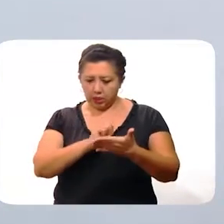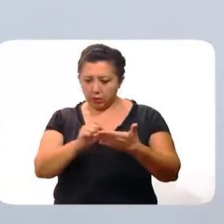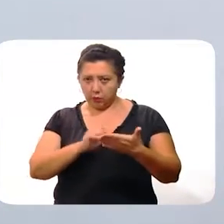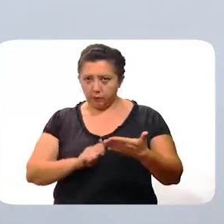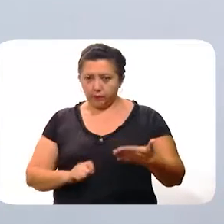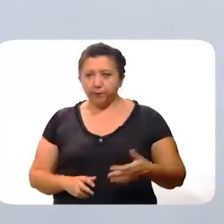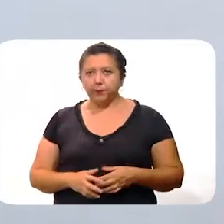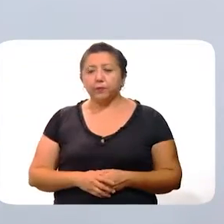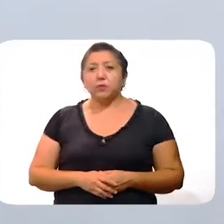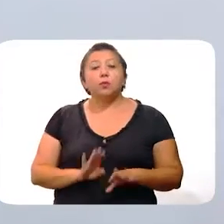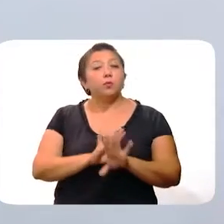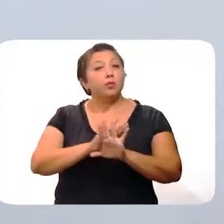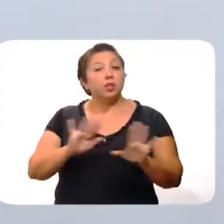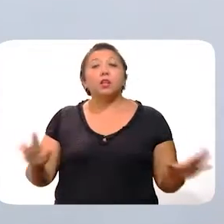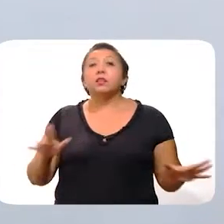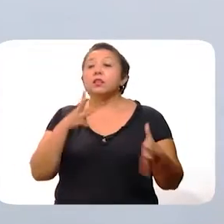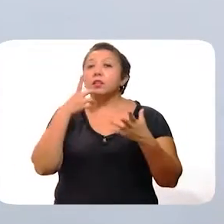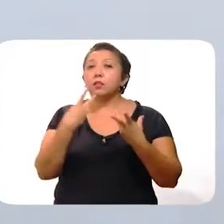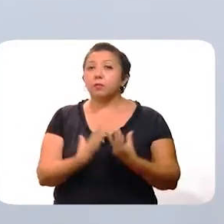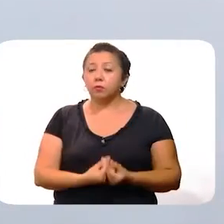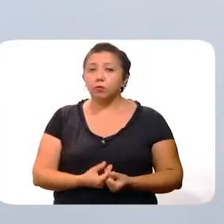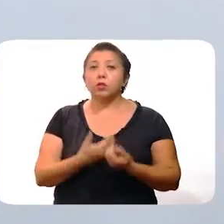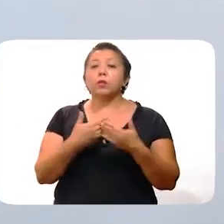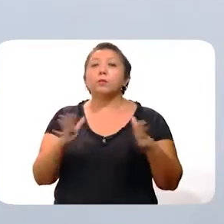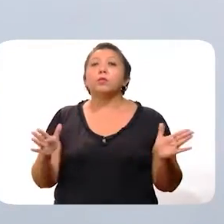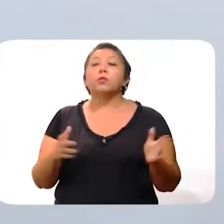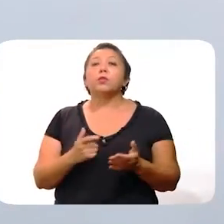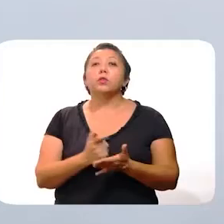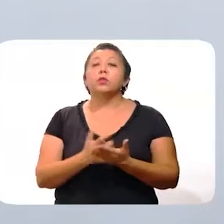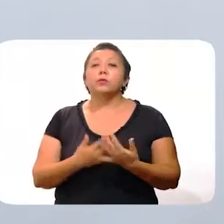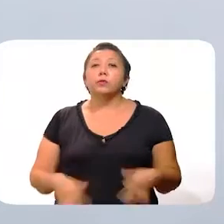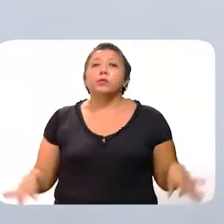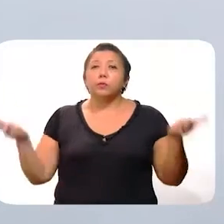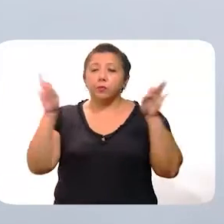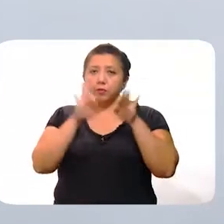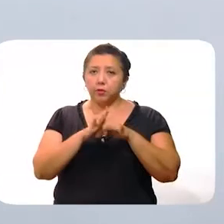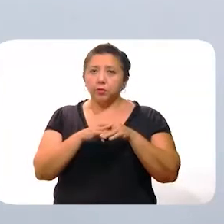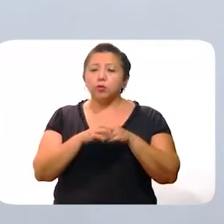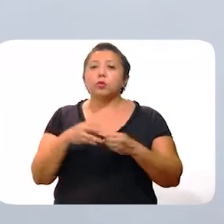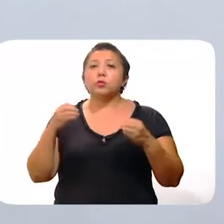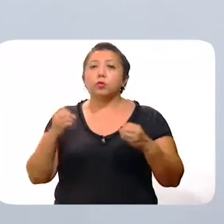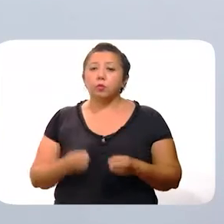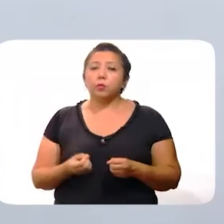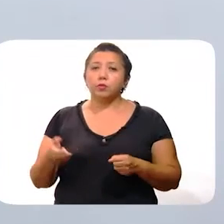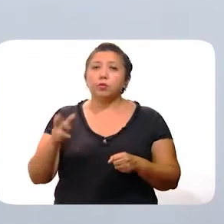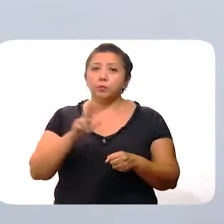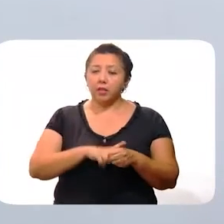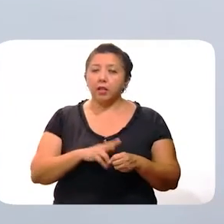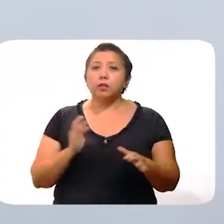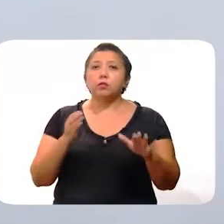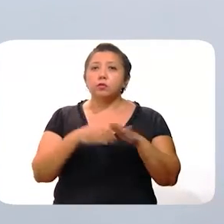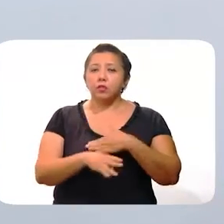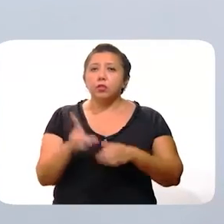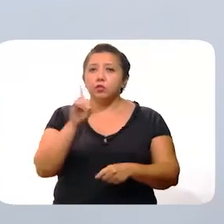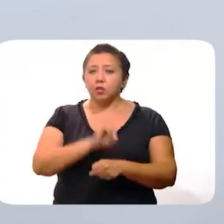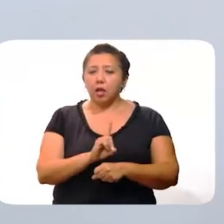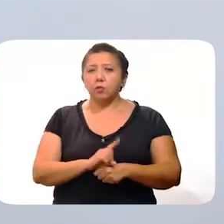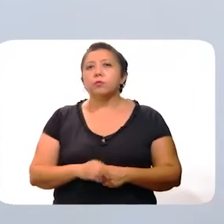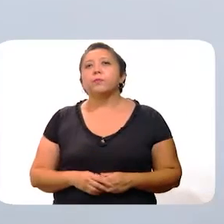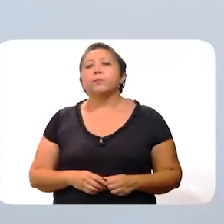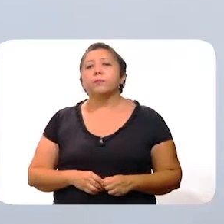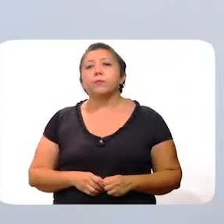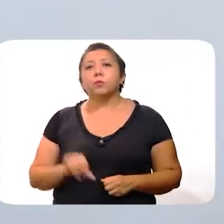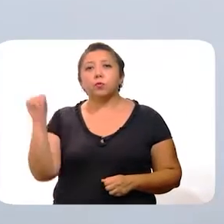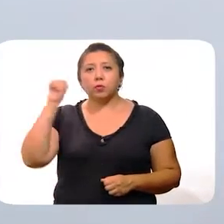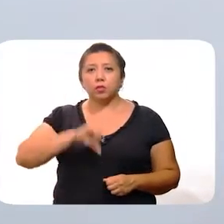registros. Como hemos señalado, en la reapertura económica, los datos más importantes son la ocupación hospitalaria y los ingresos